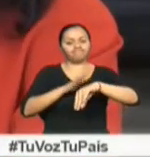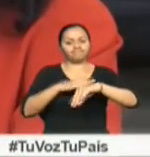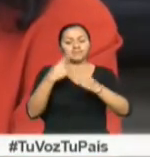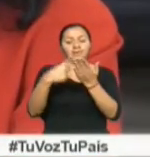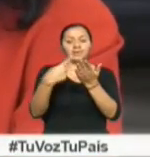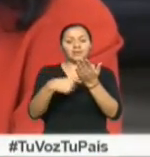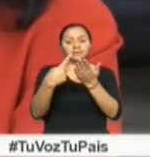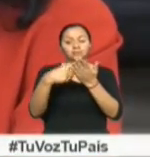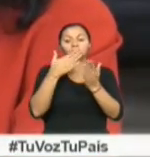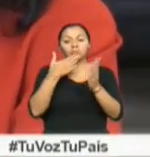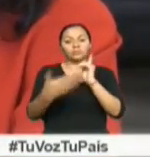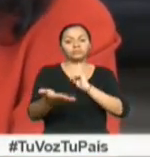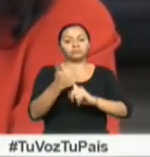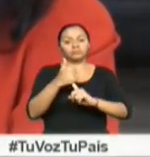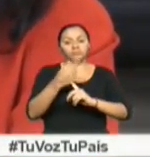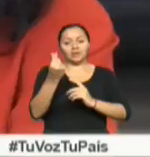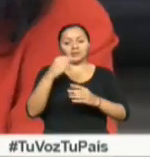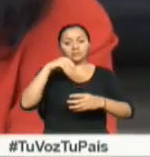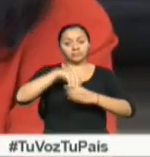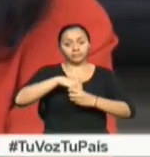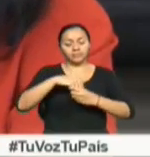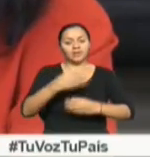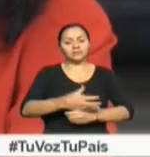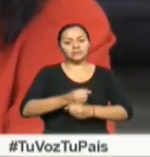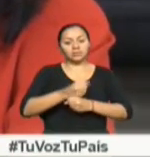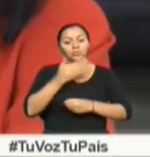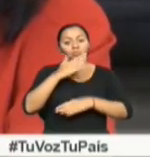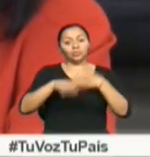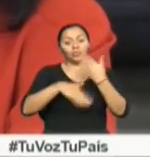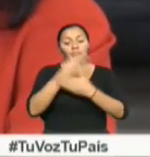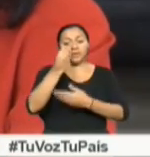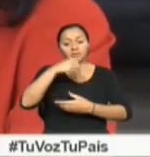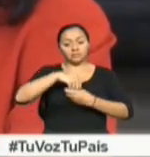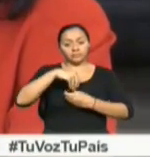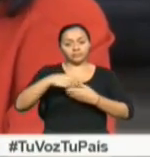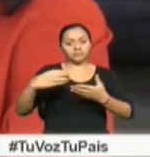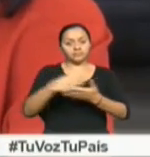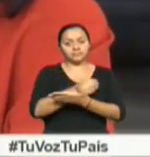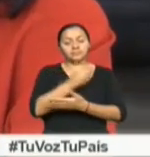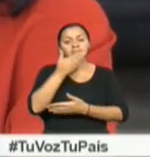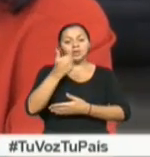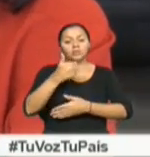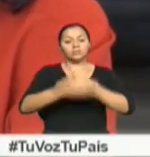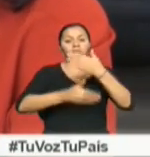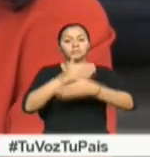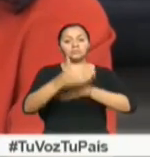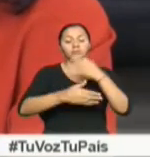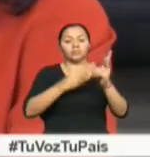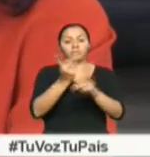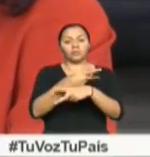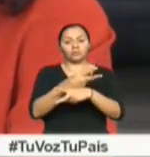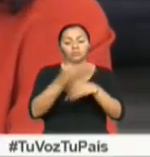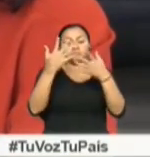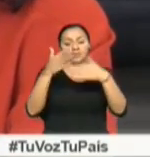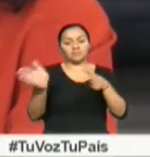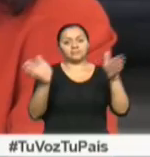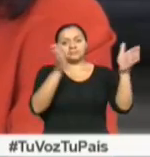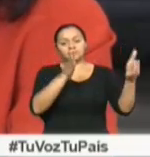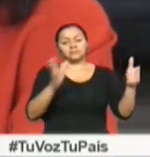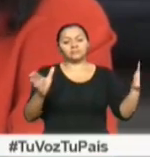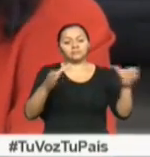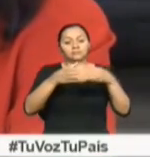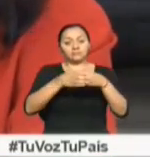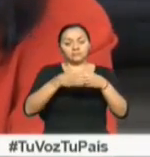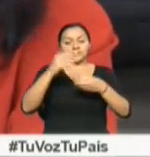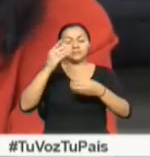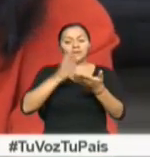de rentabilidad, asegurar que los ingresos vayan mejorando para los productores, consolidar el acceso